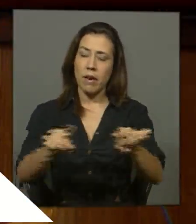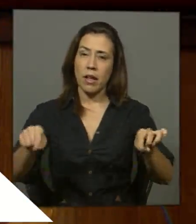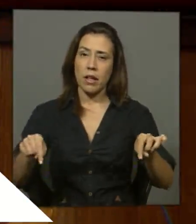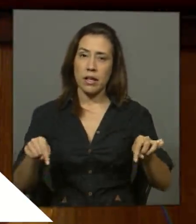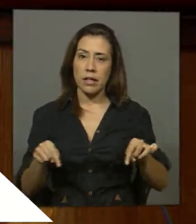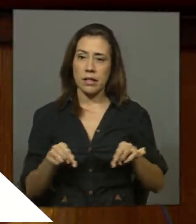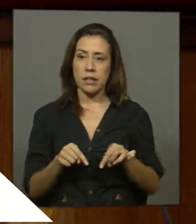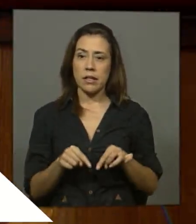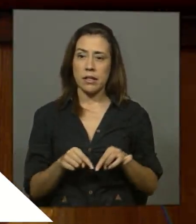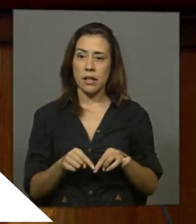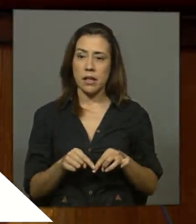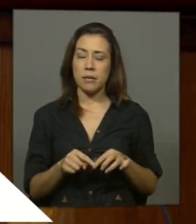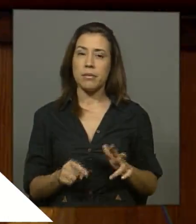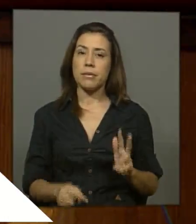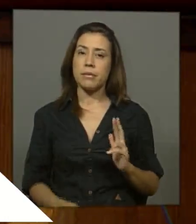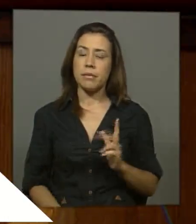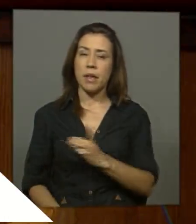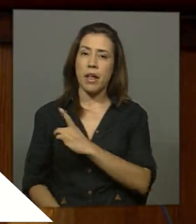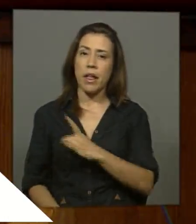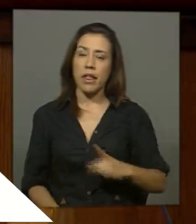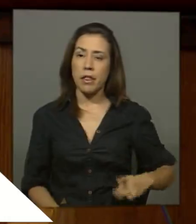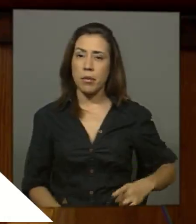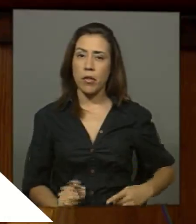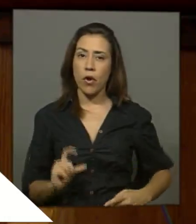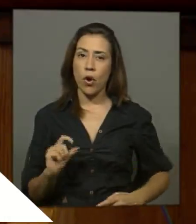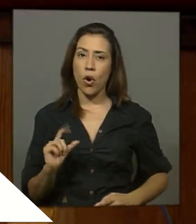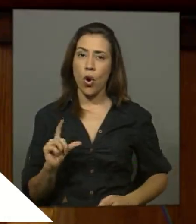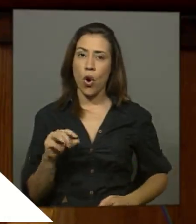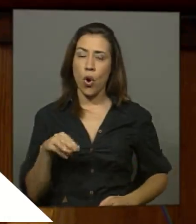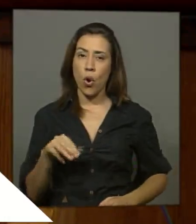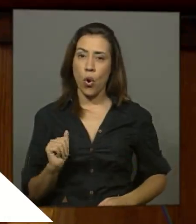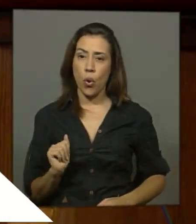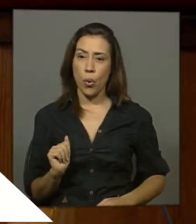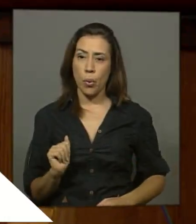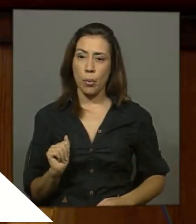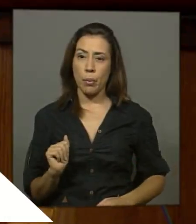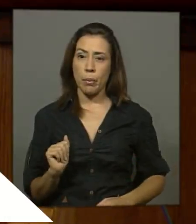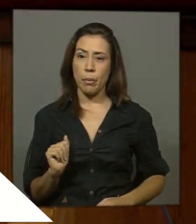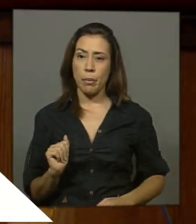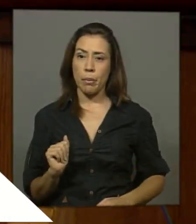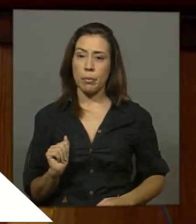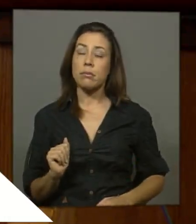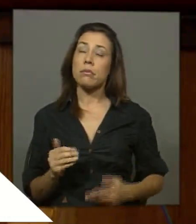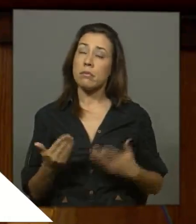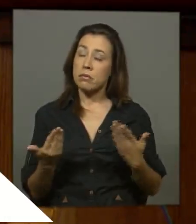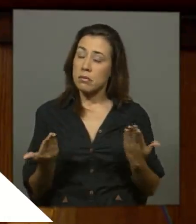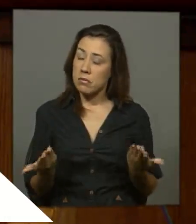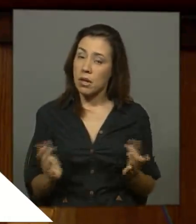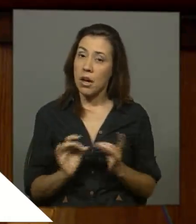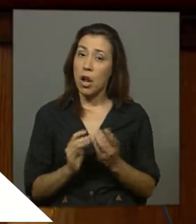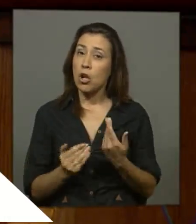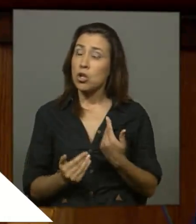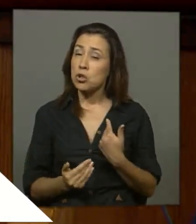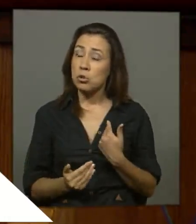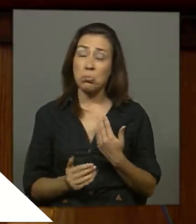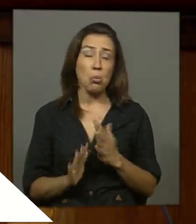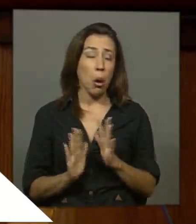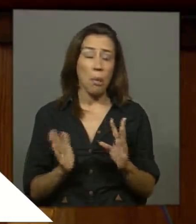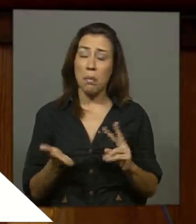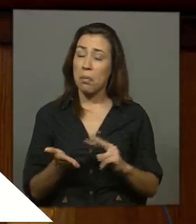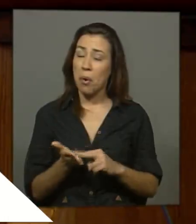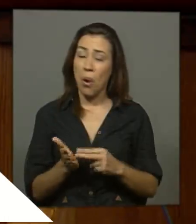sala señor diputado poloma eh desde luego yo no tengo ningún